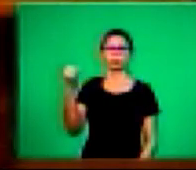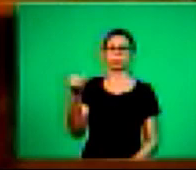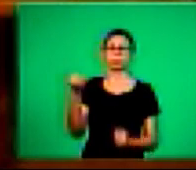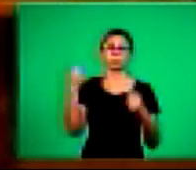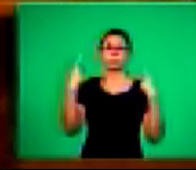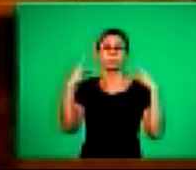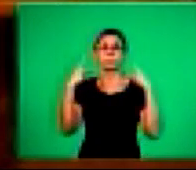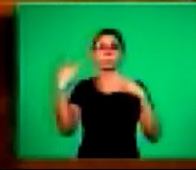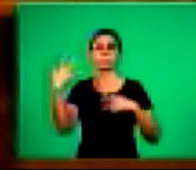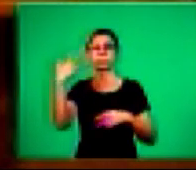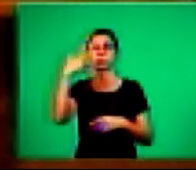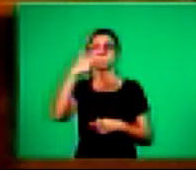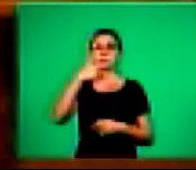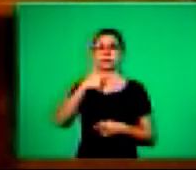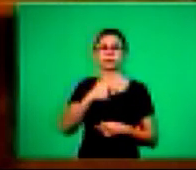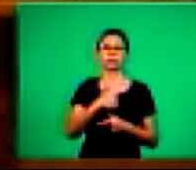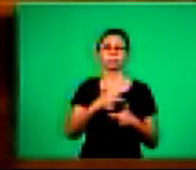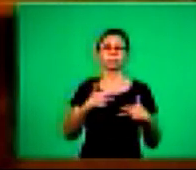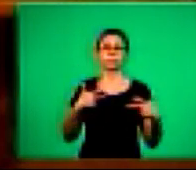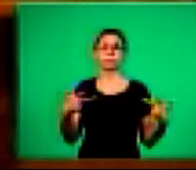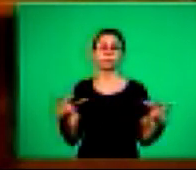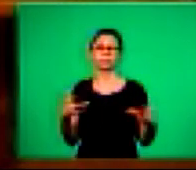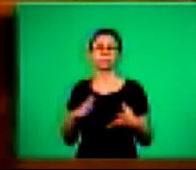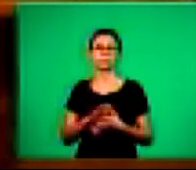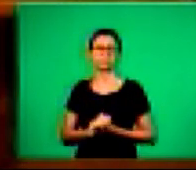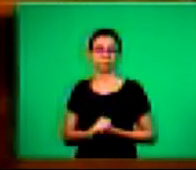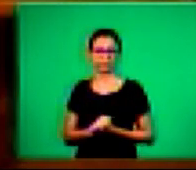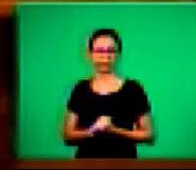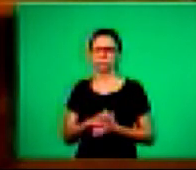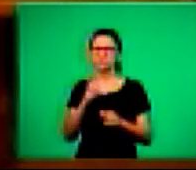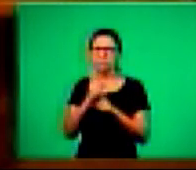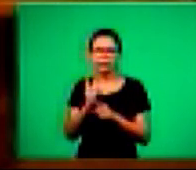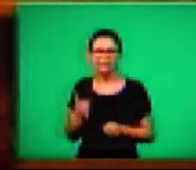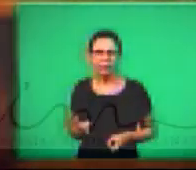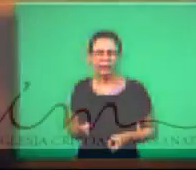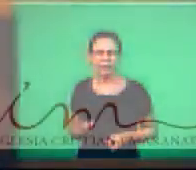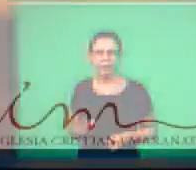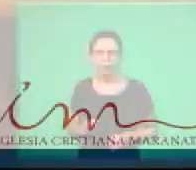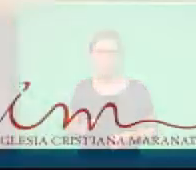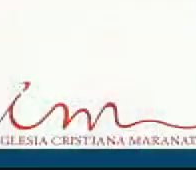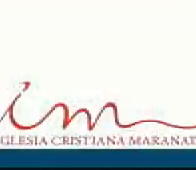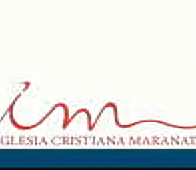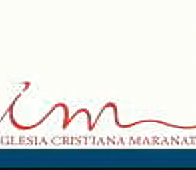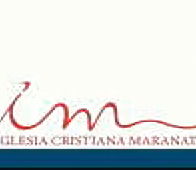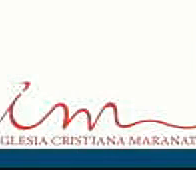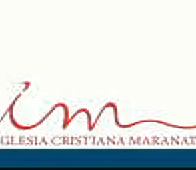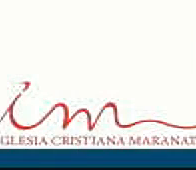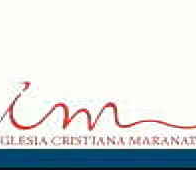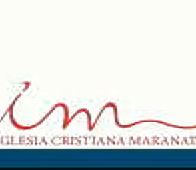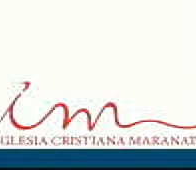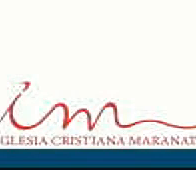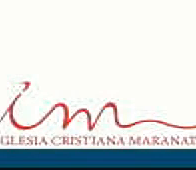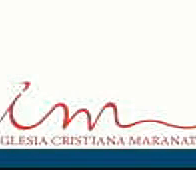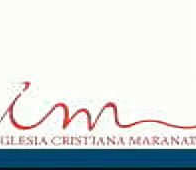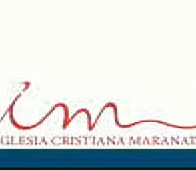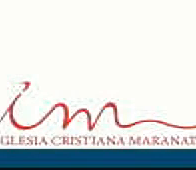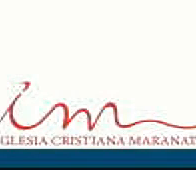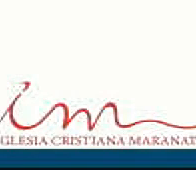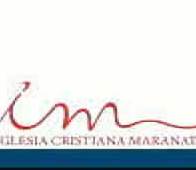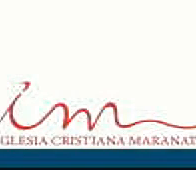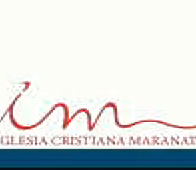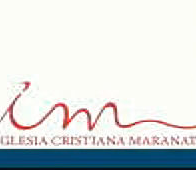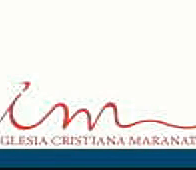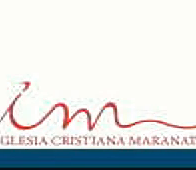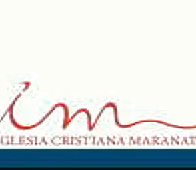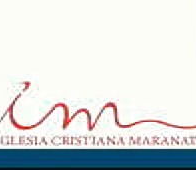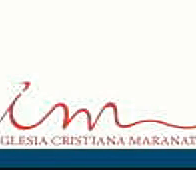tiene tiene ahí en su vaso de agua van a buscar allí y no van a encontrar y escucharon el grito y fueron